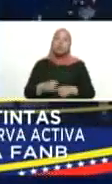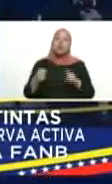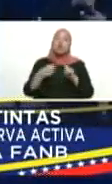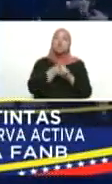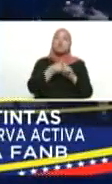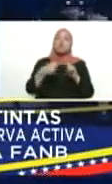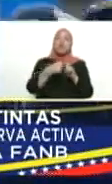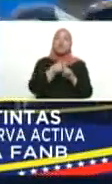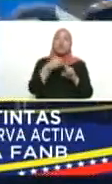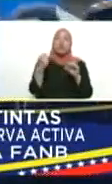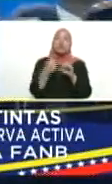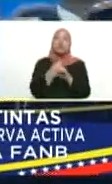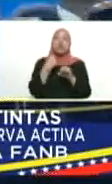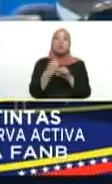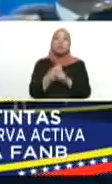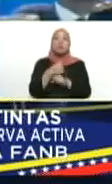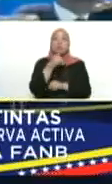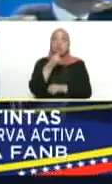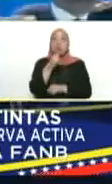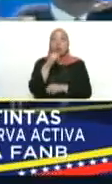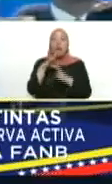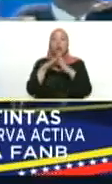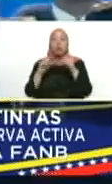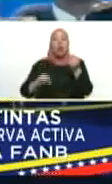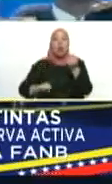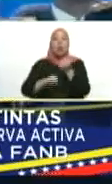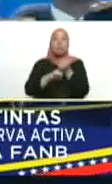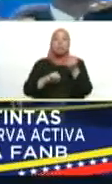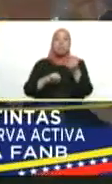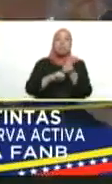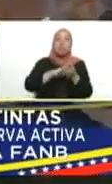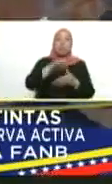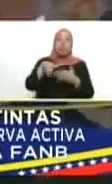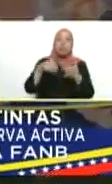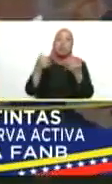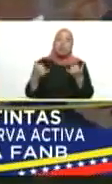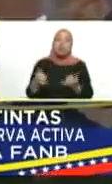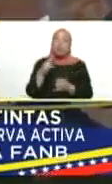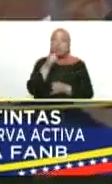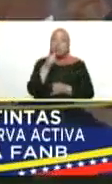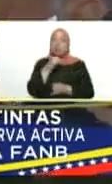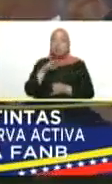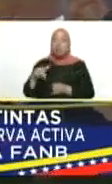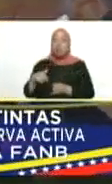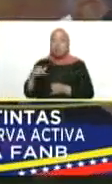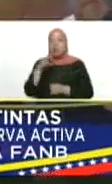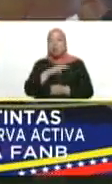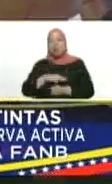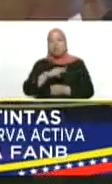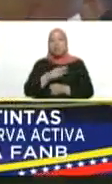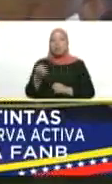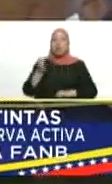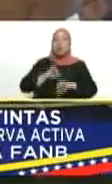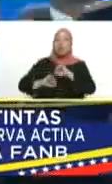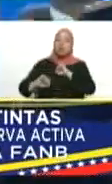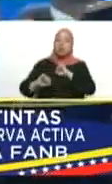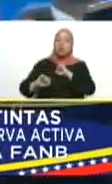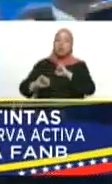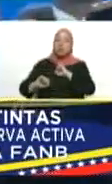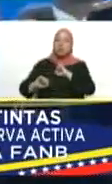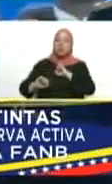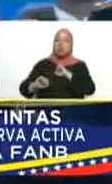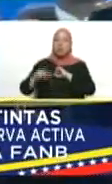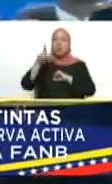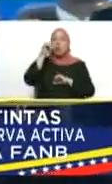luchador. Y pido todo el apoyo de la Fuerza Armada Nacional Bolivariana para nuestro ministro de la Defensa, que